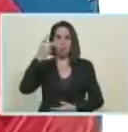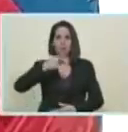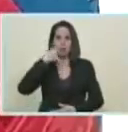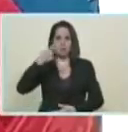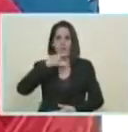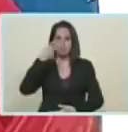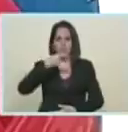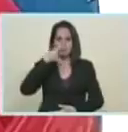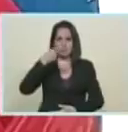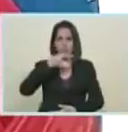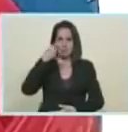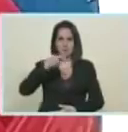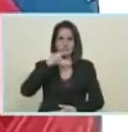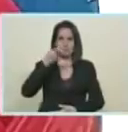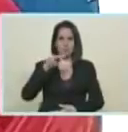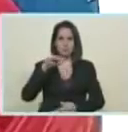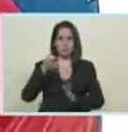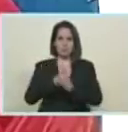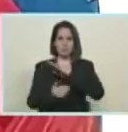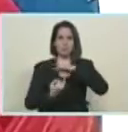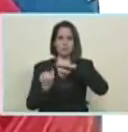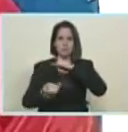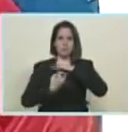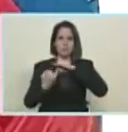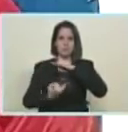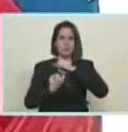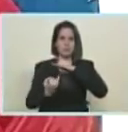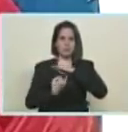políticas e institucionales